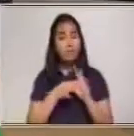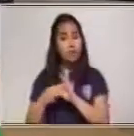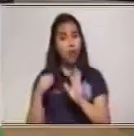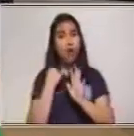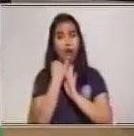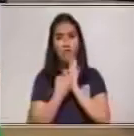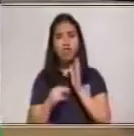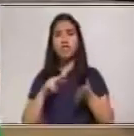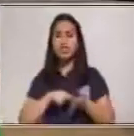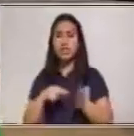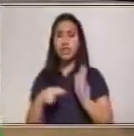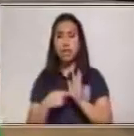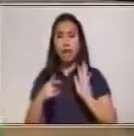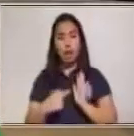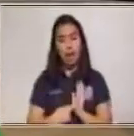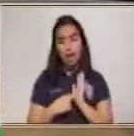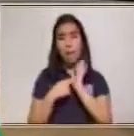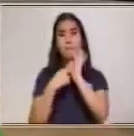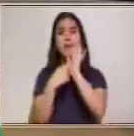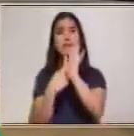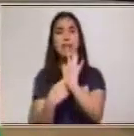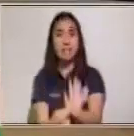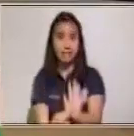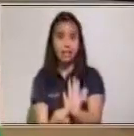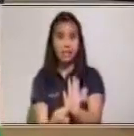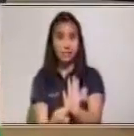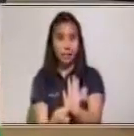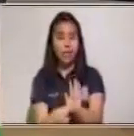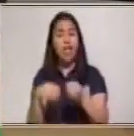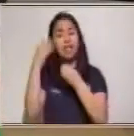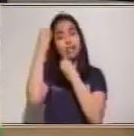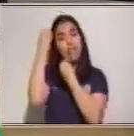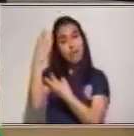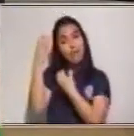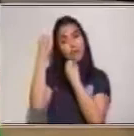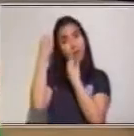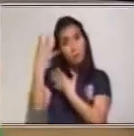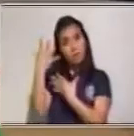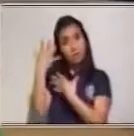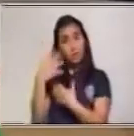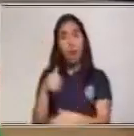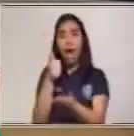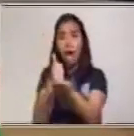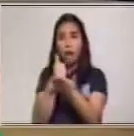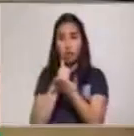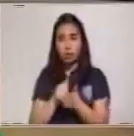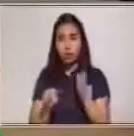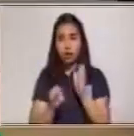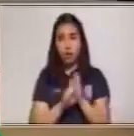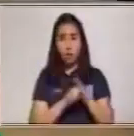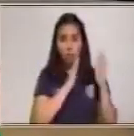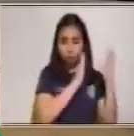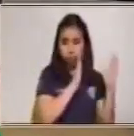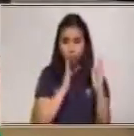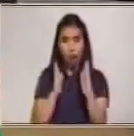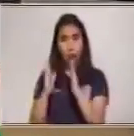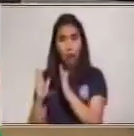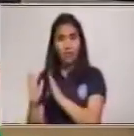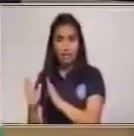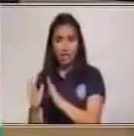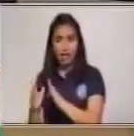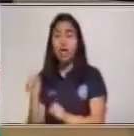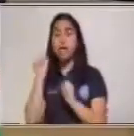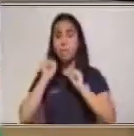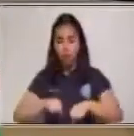la información obtenida de una lectura, permiten estructurar y sintetizar la información